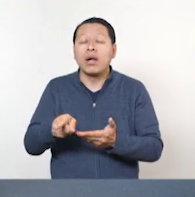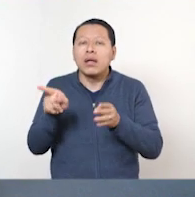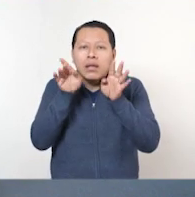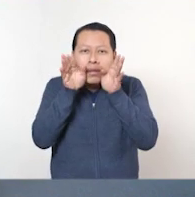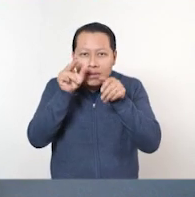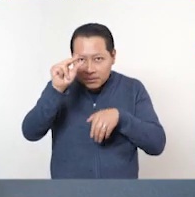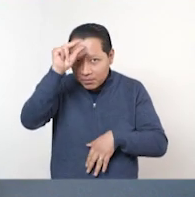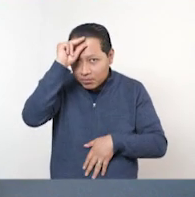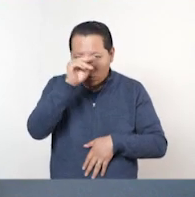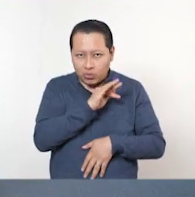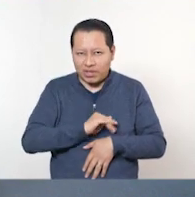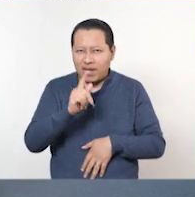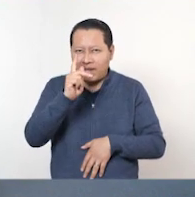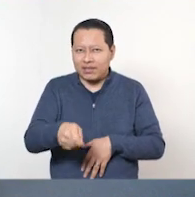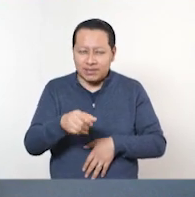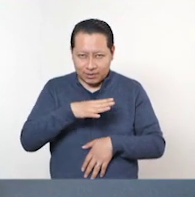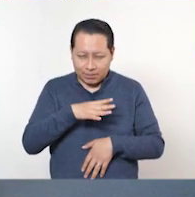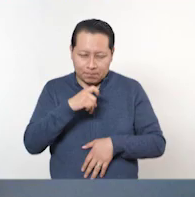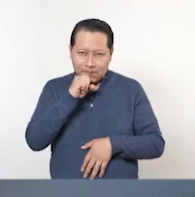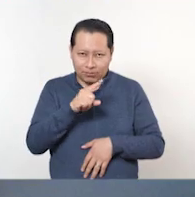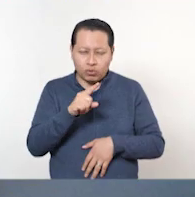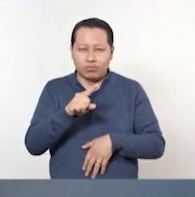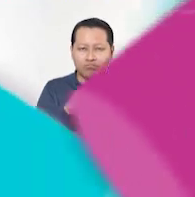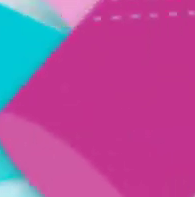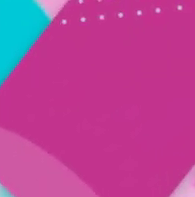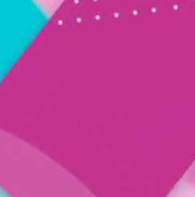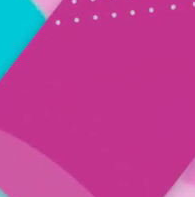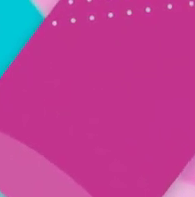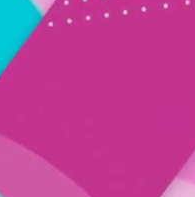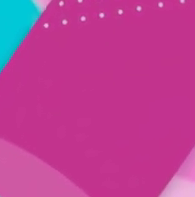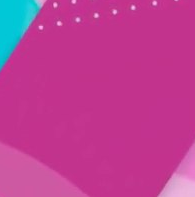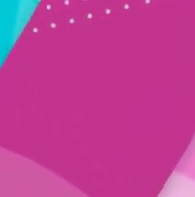Ajo Listo para el correcto lavado de nuestras manos.